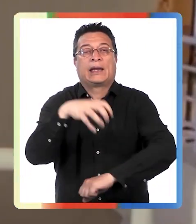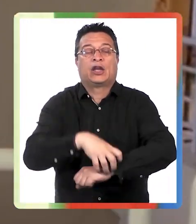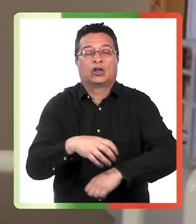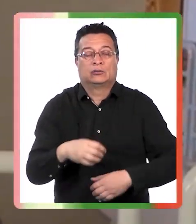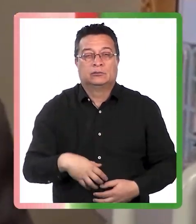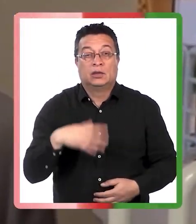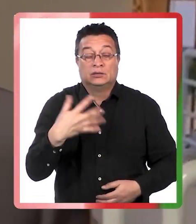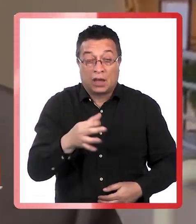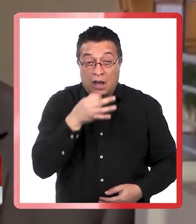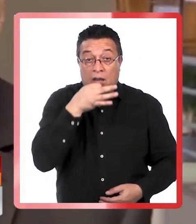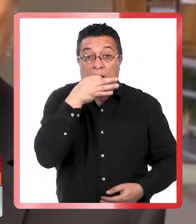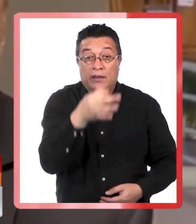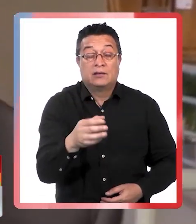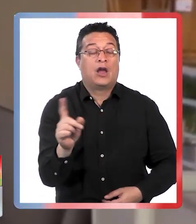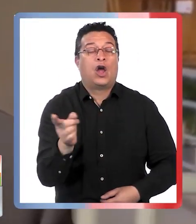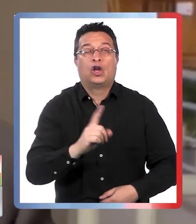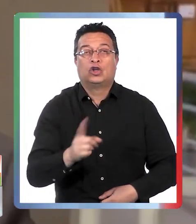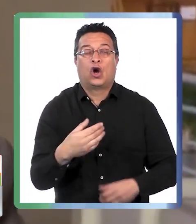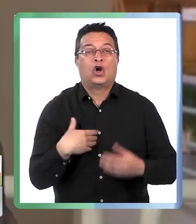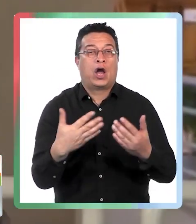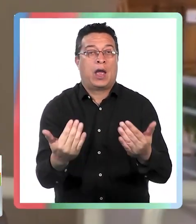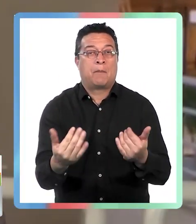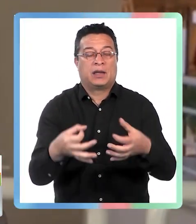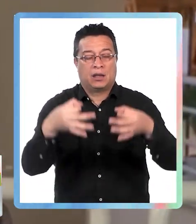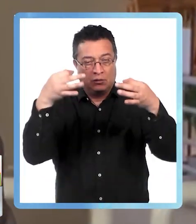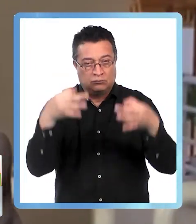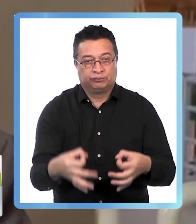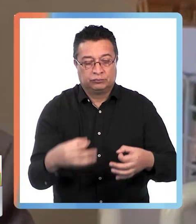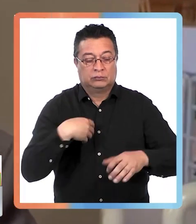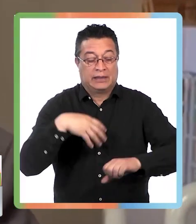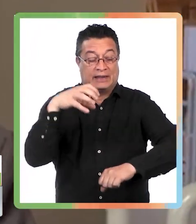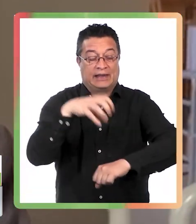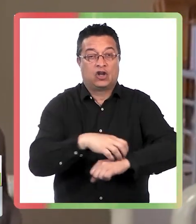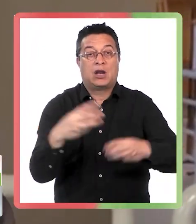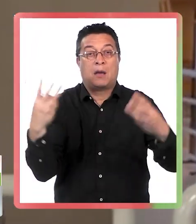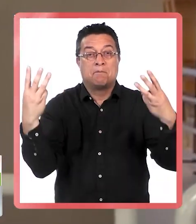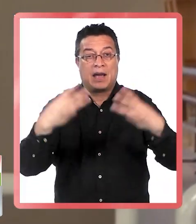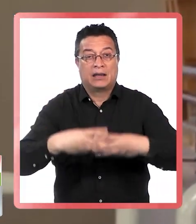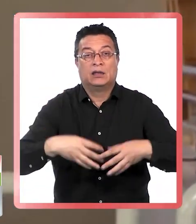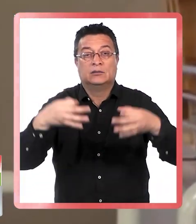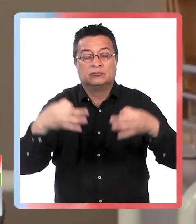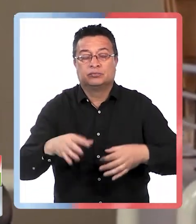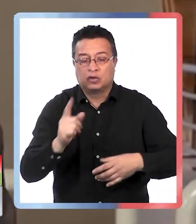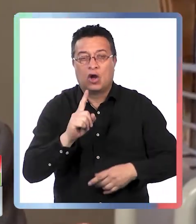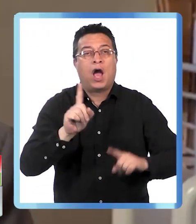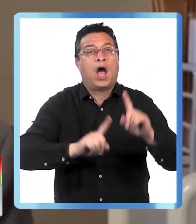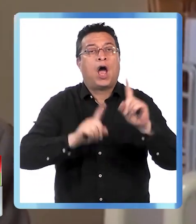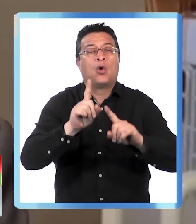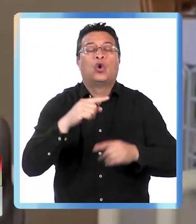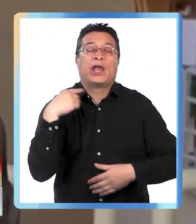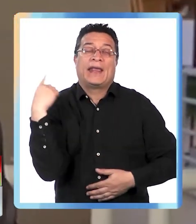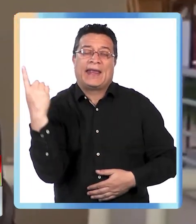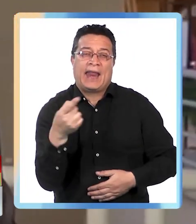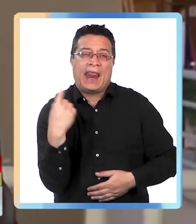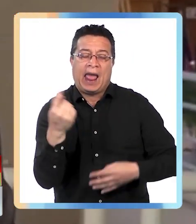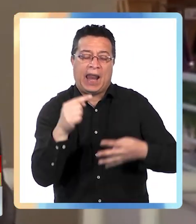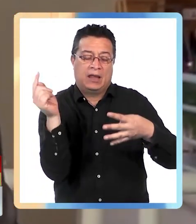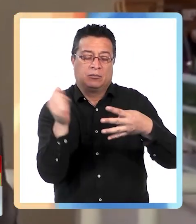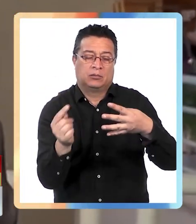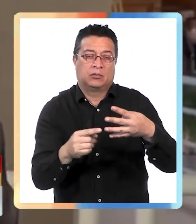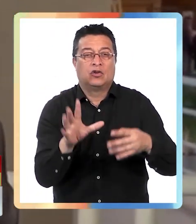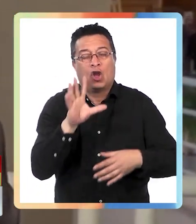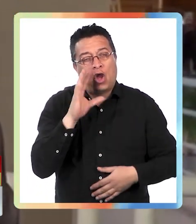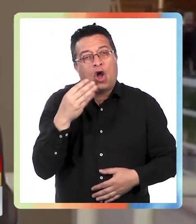Lo dijimos que, bueno, no había que esperar anuncios concretos para la región de Magallanes. Hay anuncios generales que nos